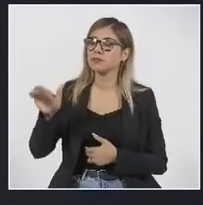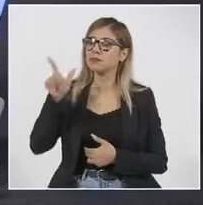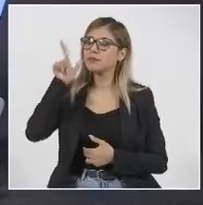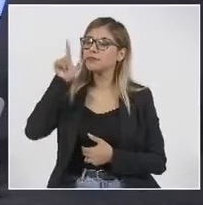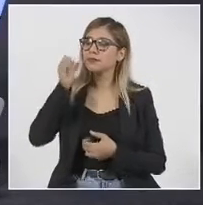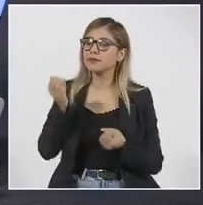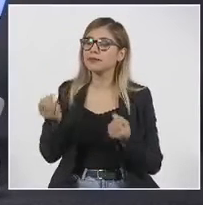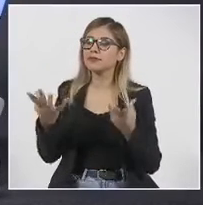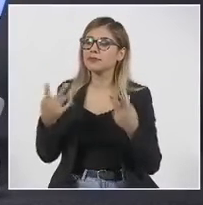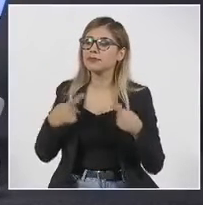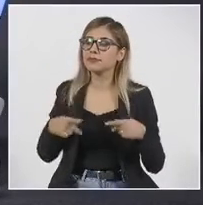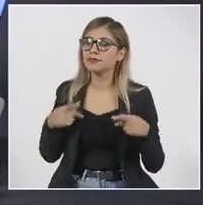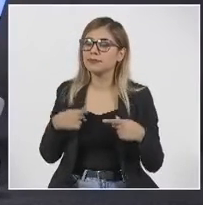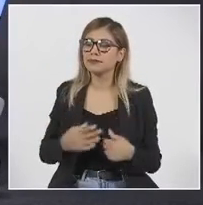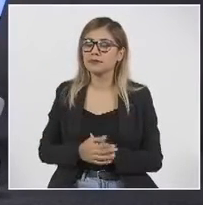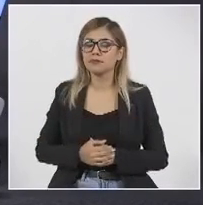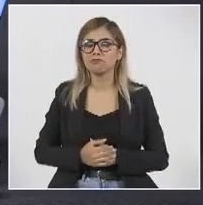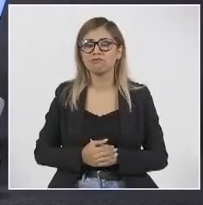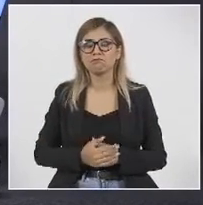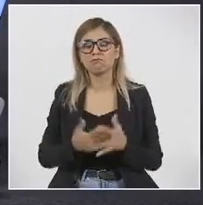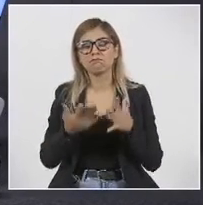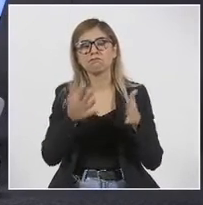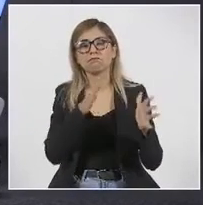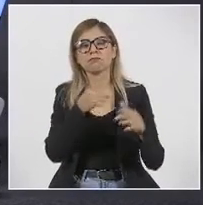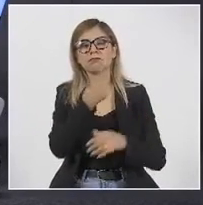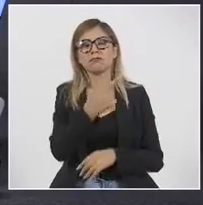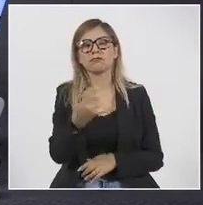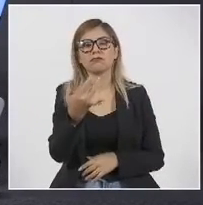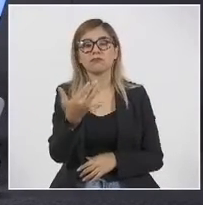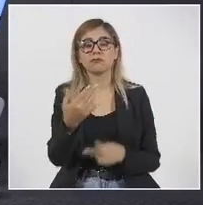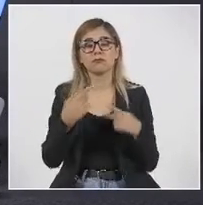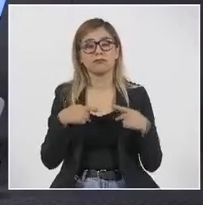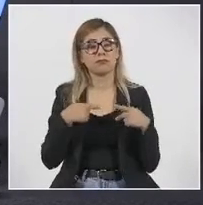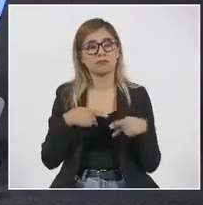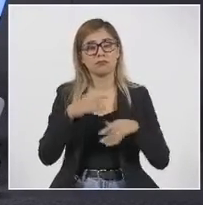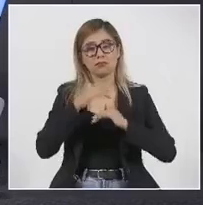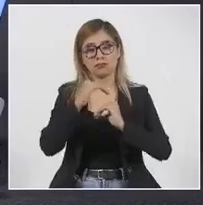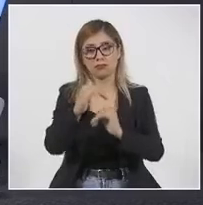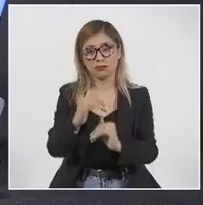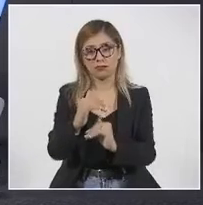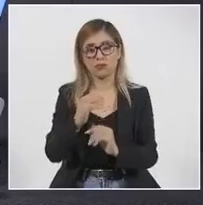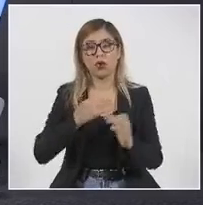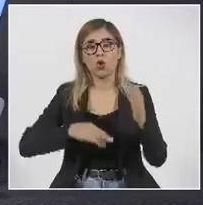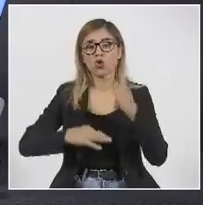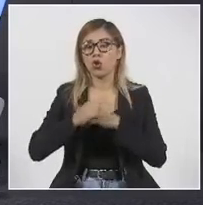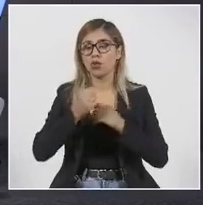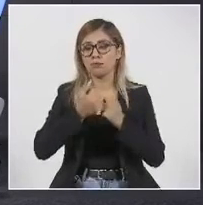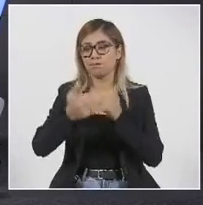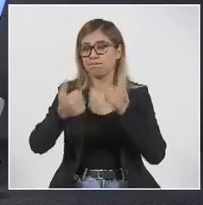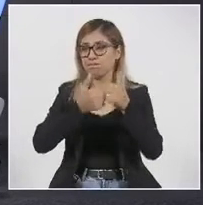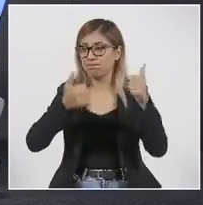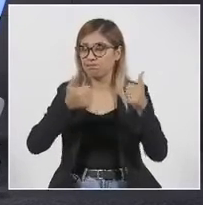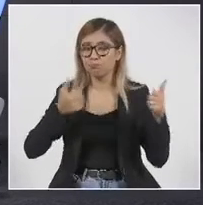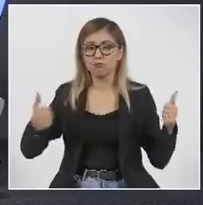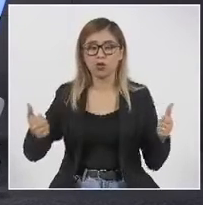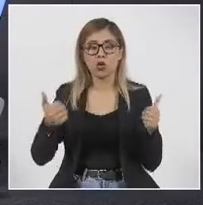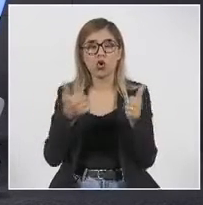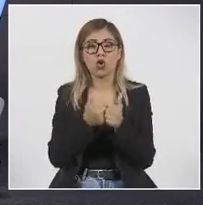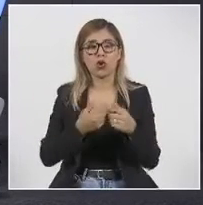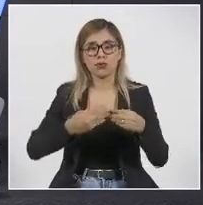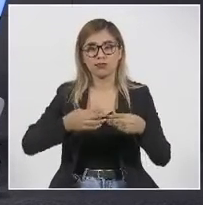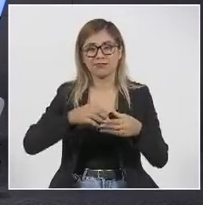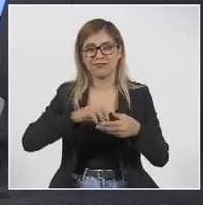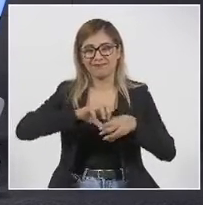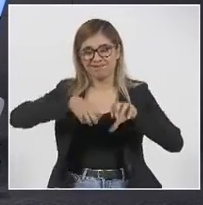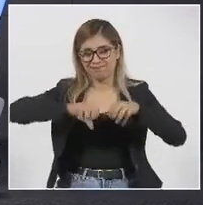mañana? Estamos esperando alrededor de 150 personas, todos con sana distancia, propio tapete, marcados